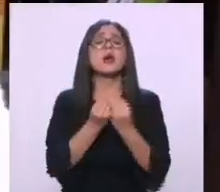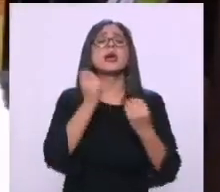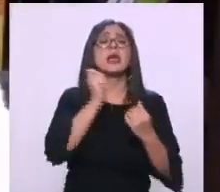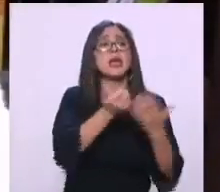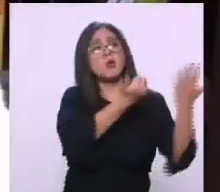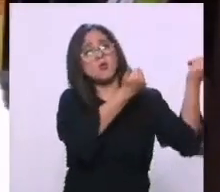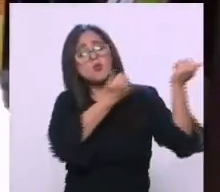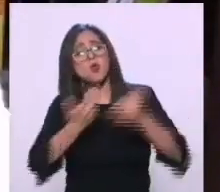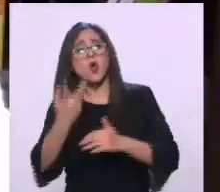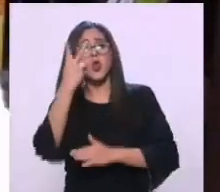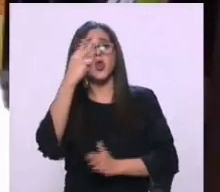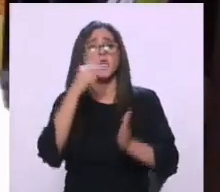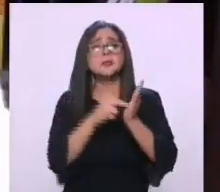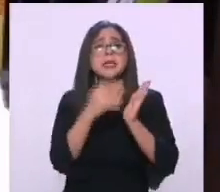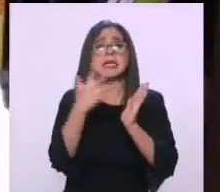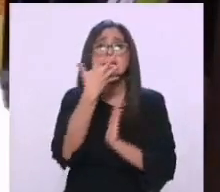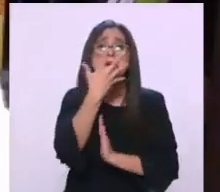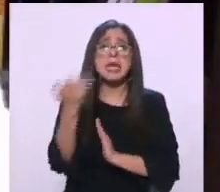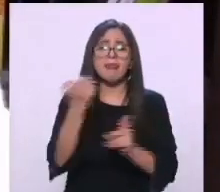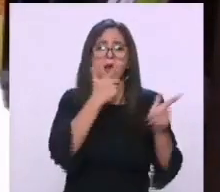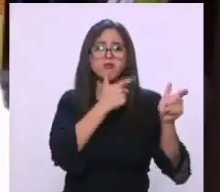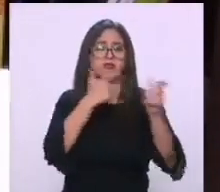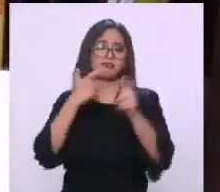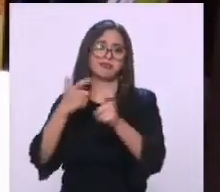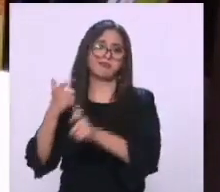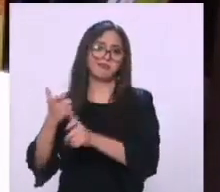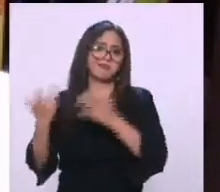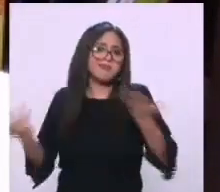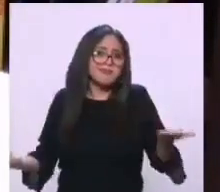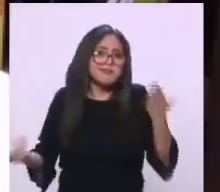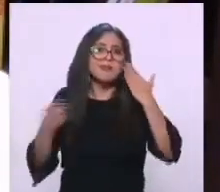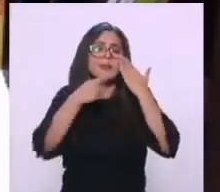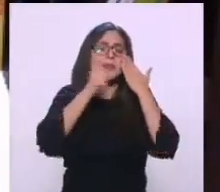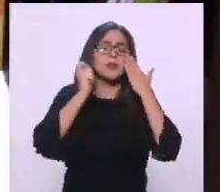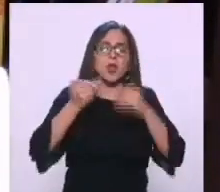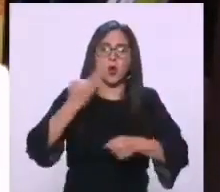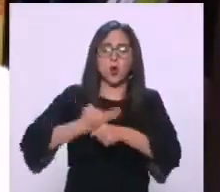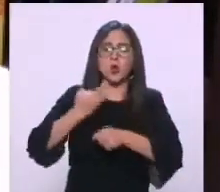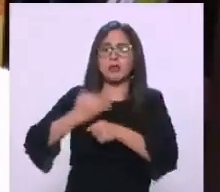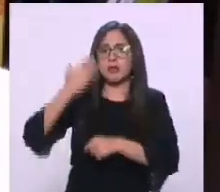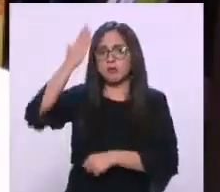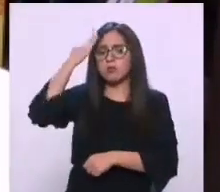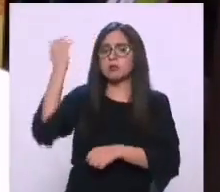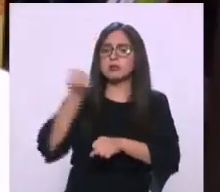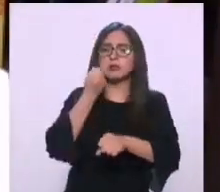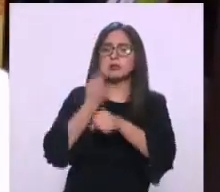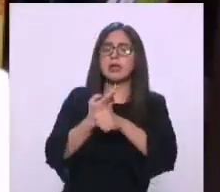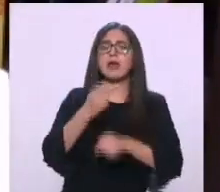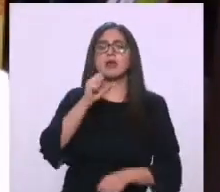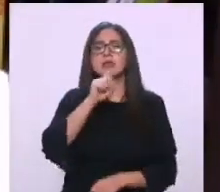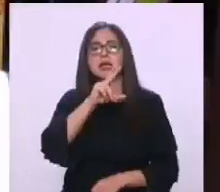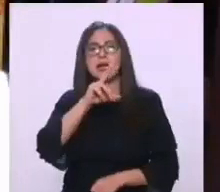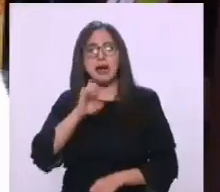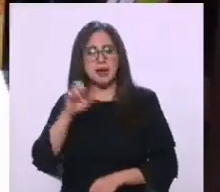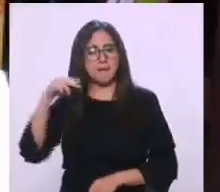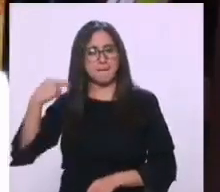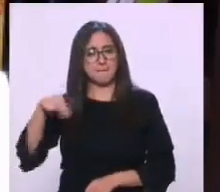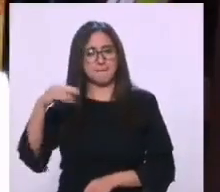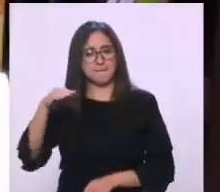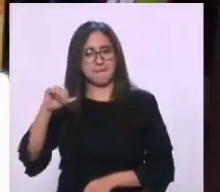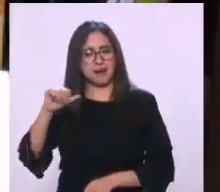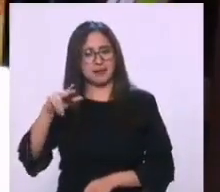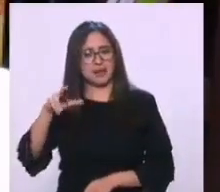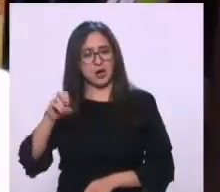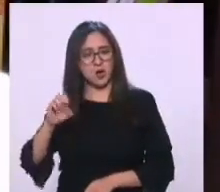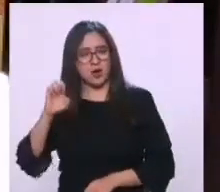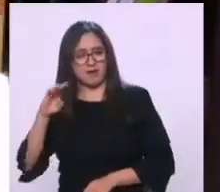armas. Entonces, en caso de que sea el segundo escenario que plantea el canciller Marcelo Ebrard, pues el segundo escenario sería que el expresidente